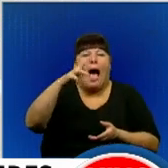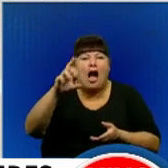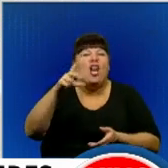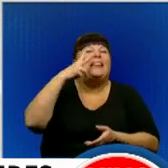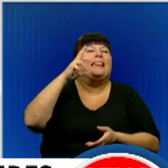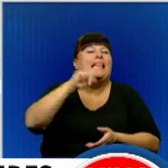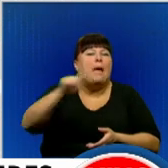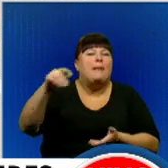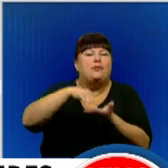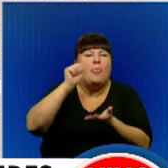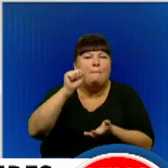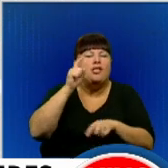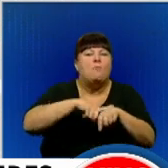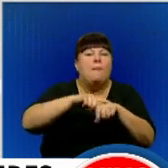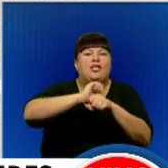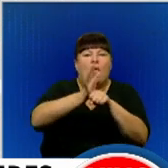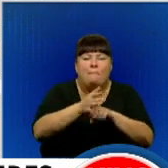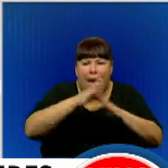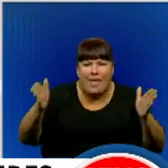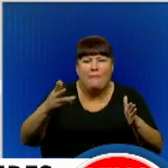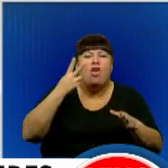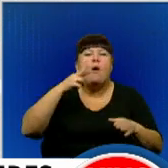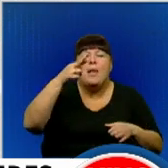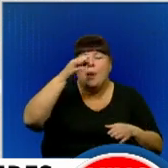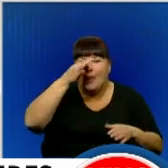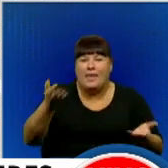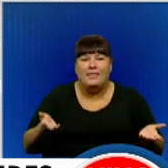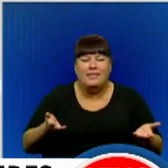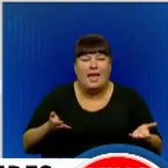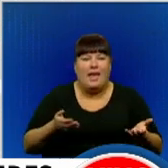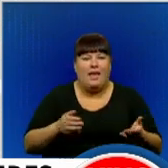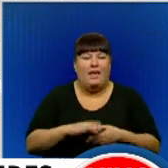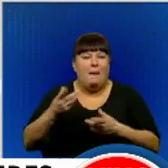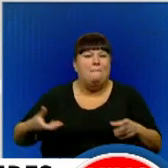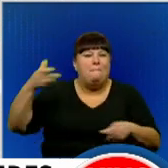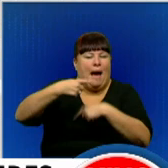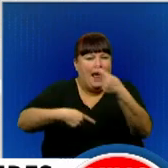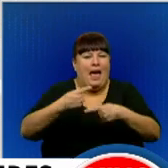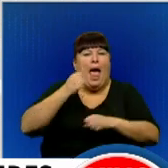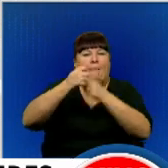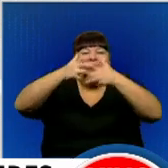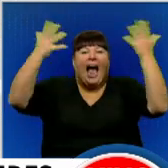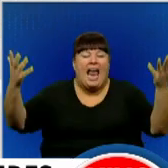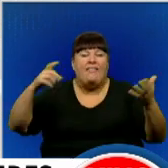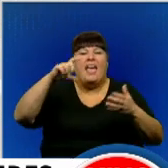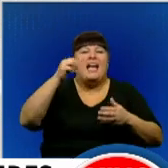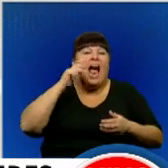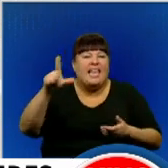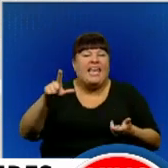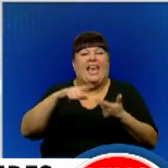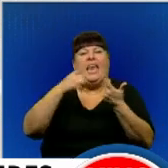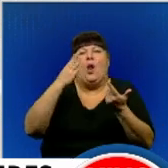millones de peso en plena pandemia 20 2020 de utilidades multinacionales como cargill dreyfus